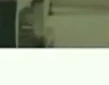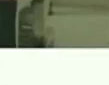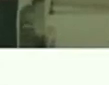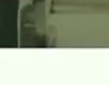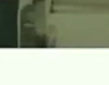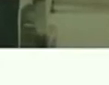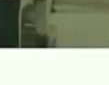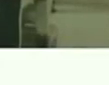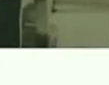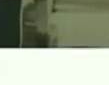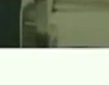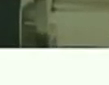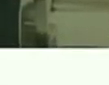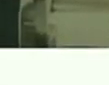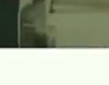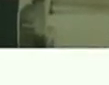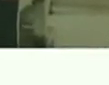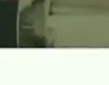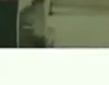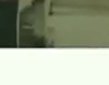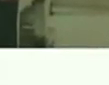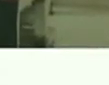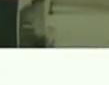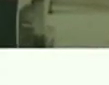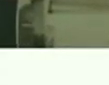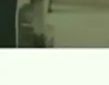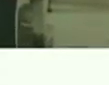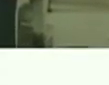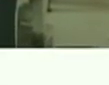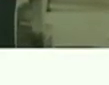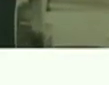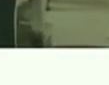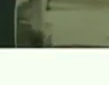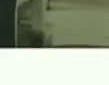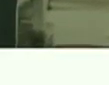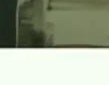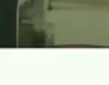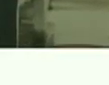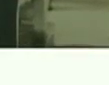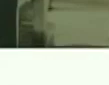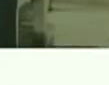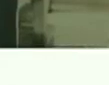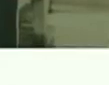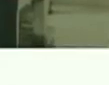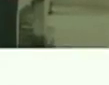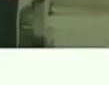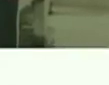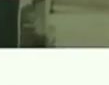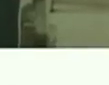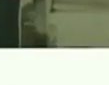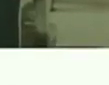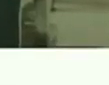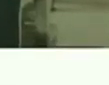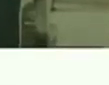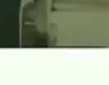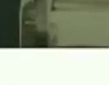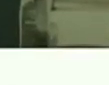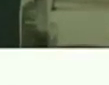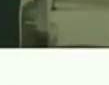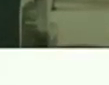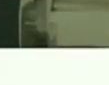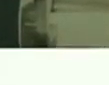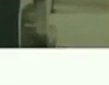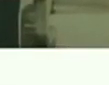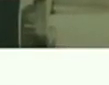días de harina precocida para poder surtir y atender a 15.000 familias